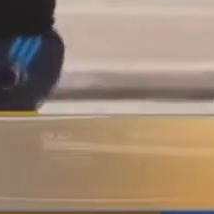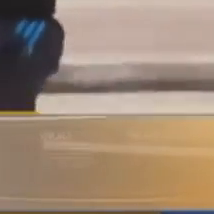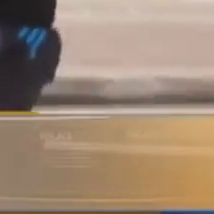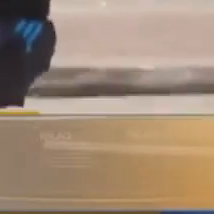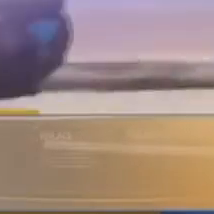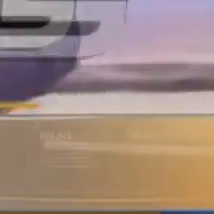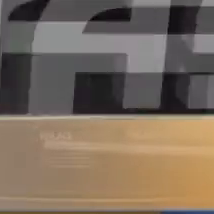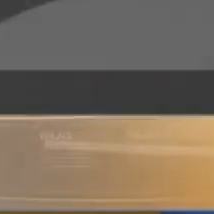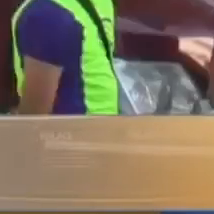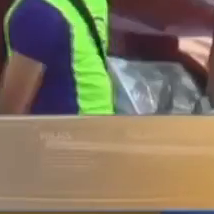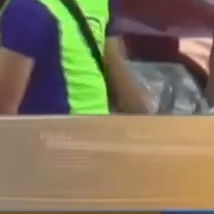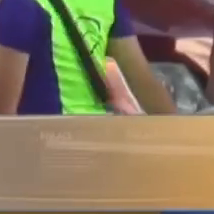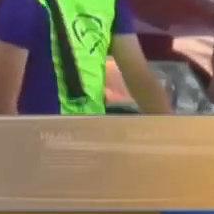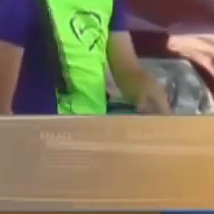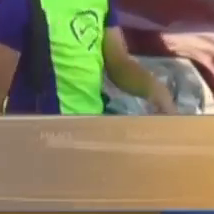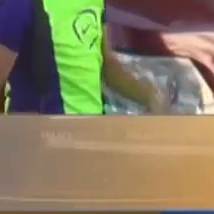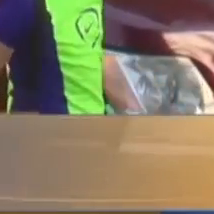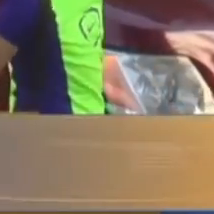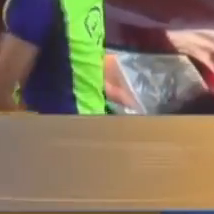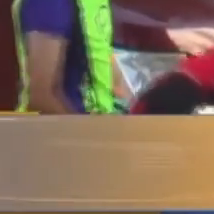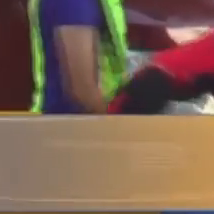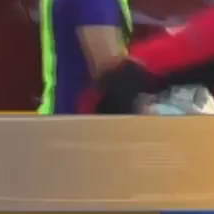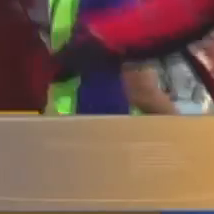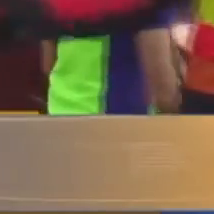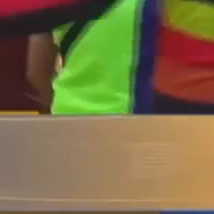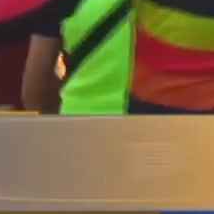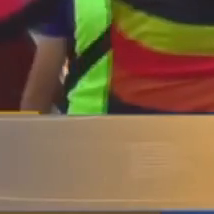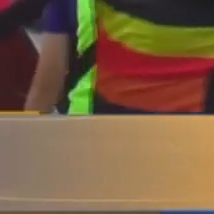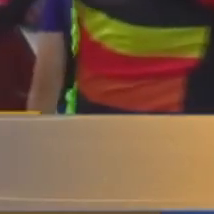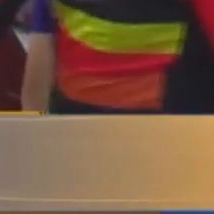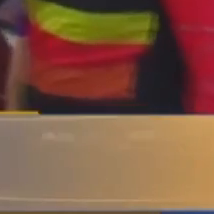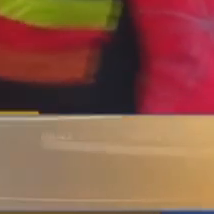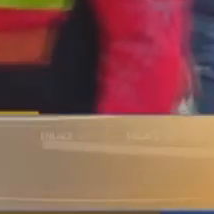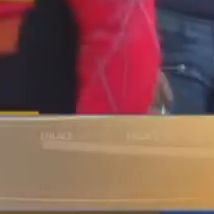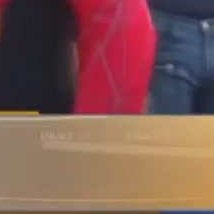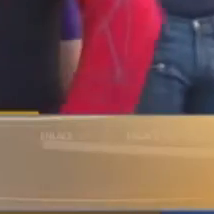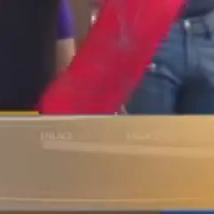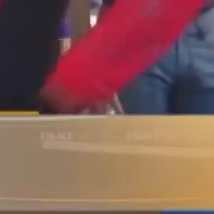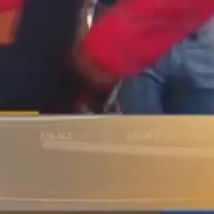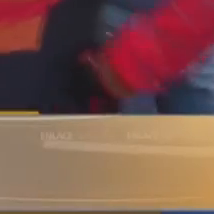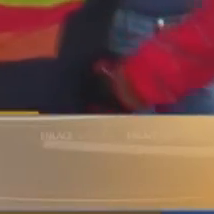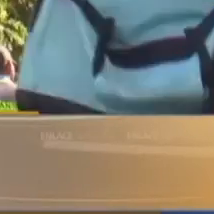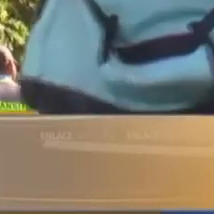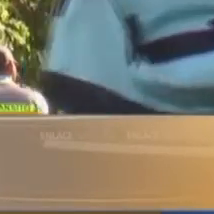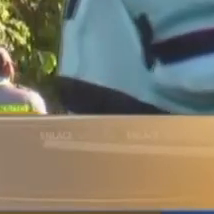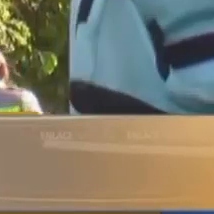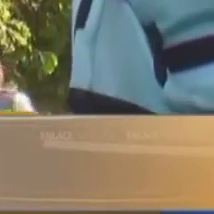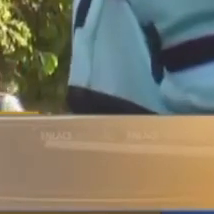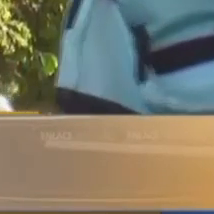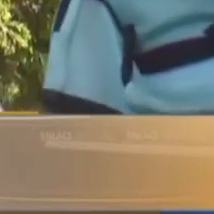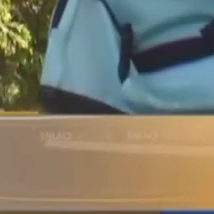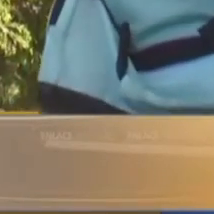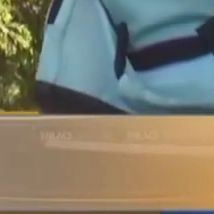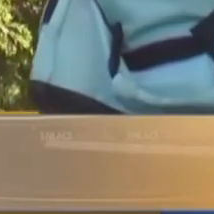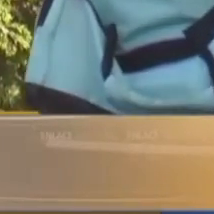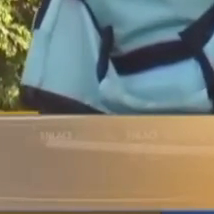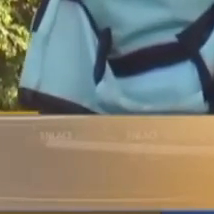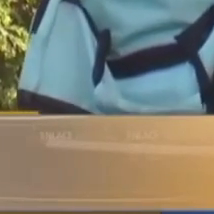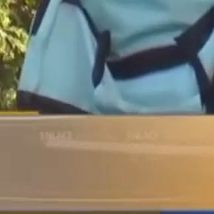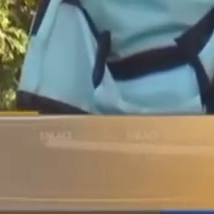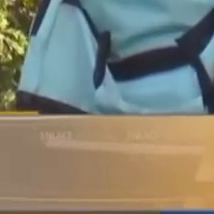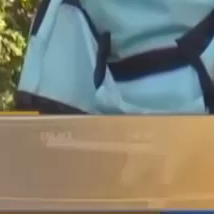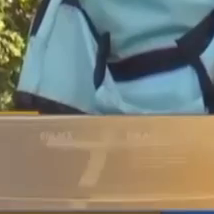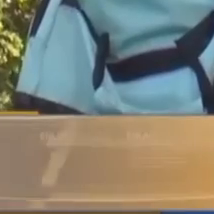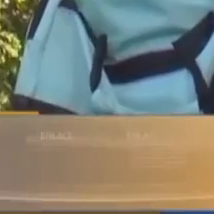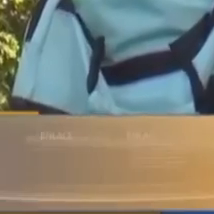la travesía. Con su singular bicicleta, el reconocido comerciante Alonso Trillos recorrió los 9 kilómetros del